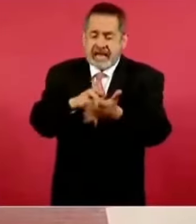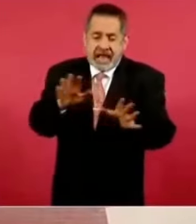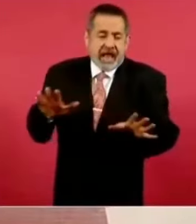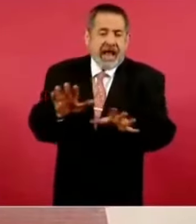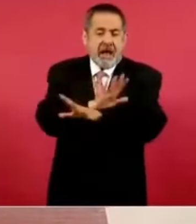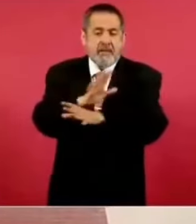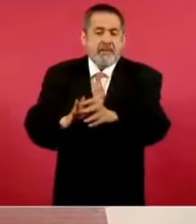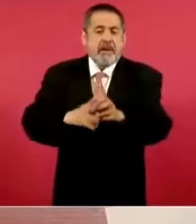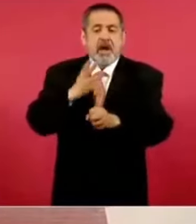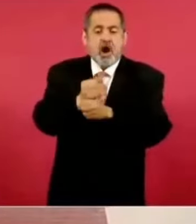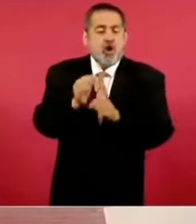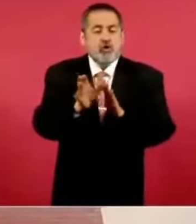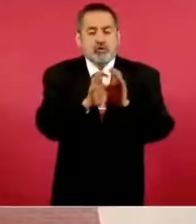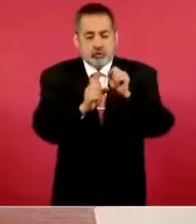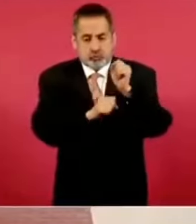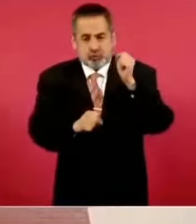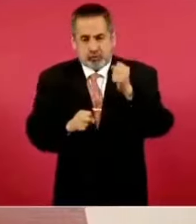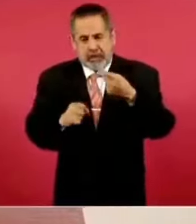a la Constitución.